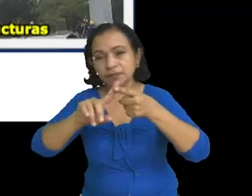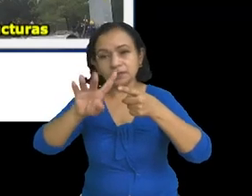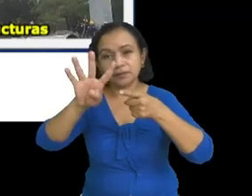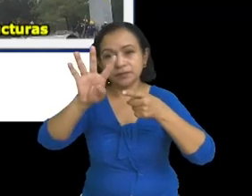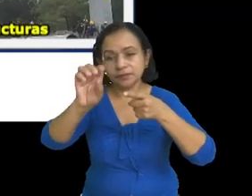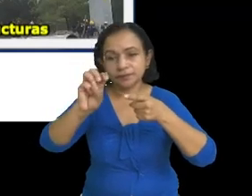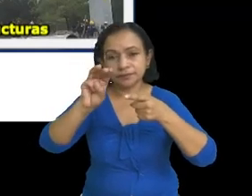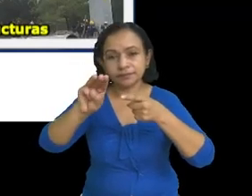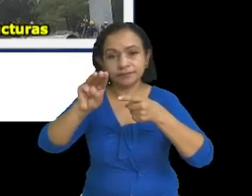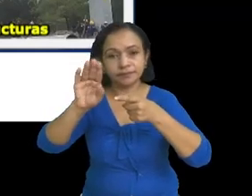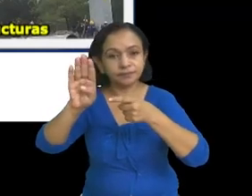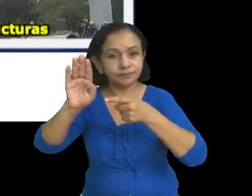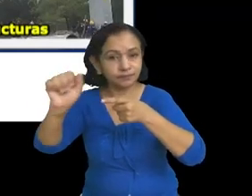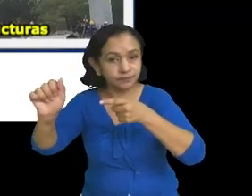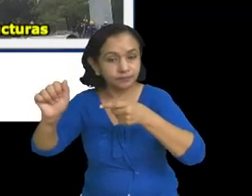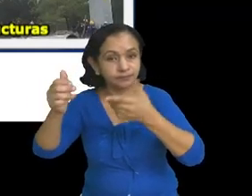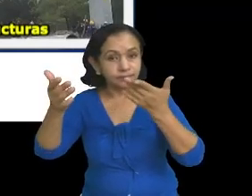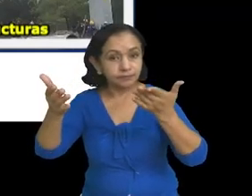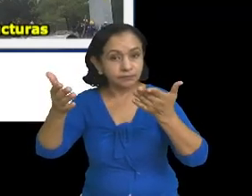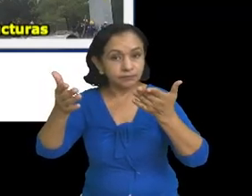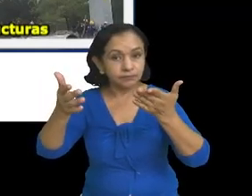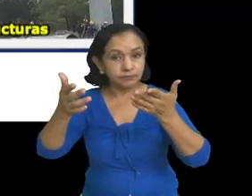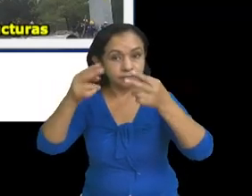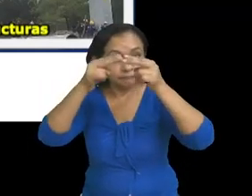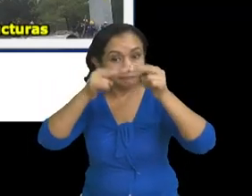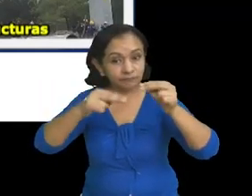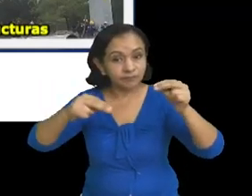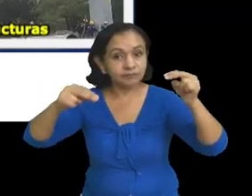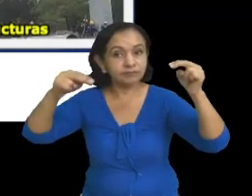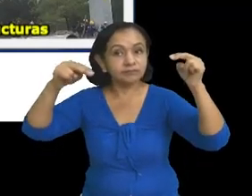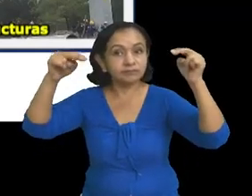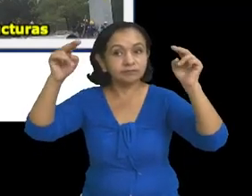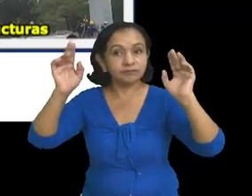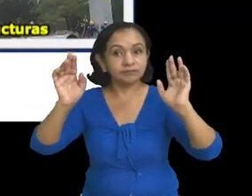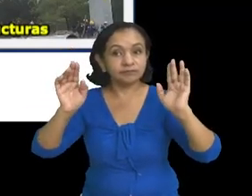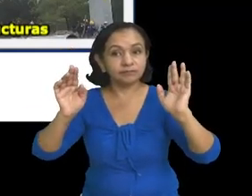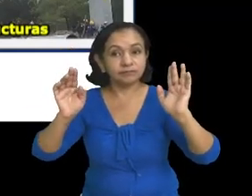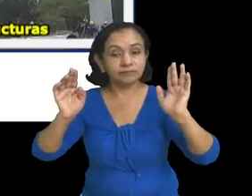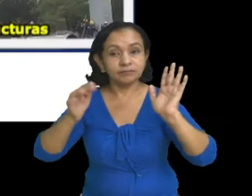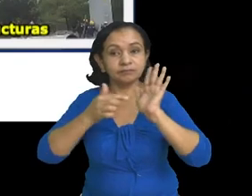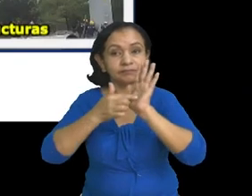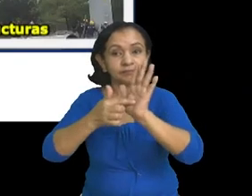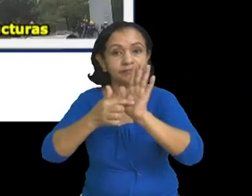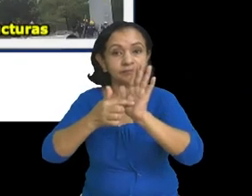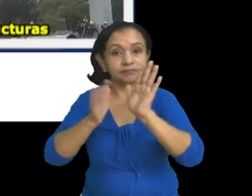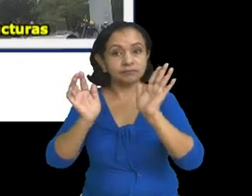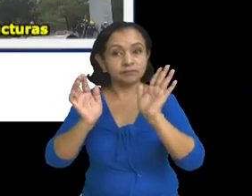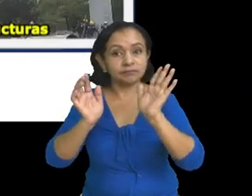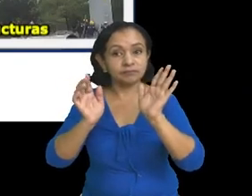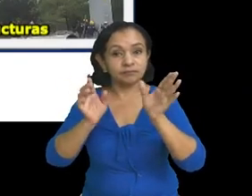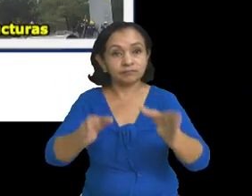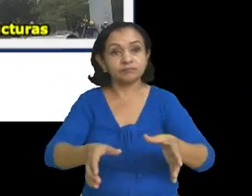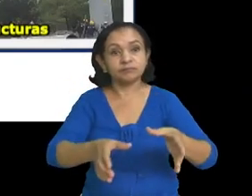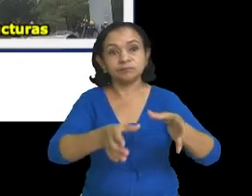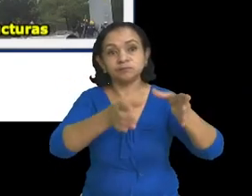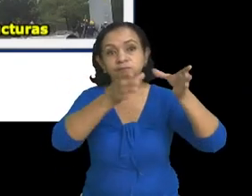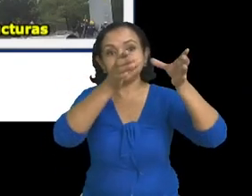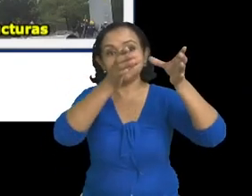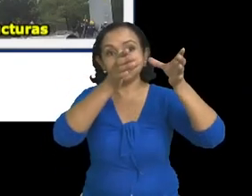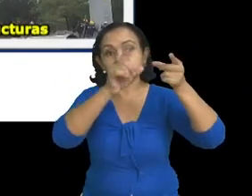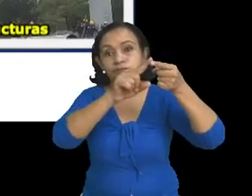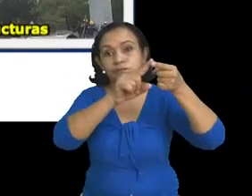40 MVA. O sea, son, por ejemplo, un transformador de